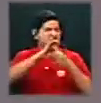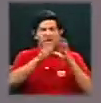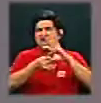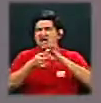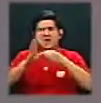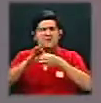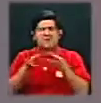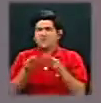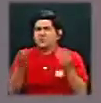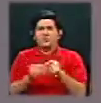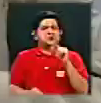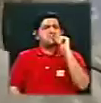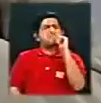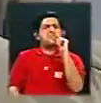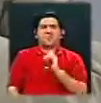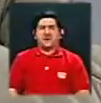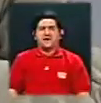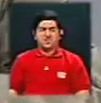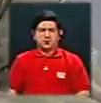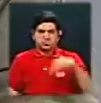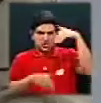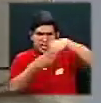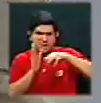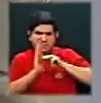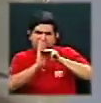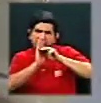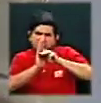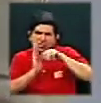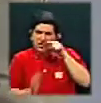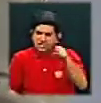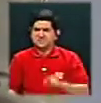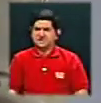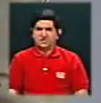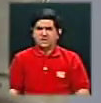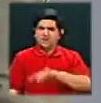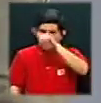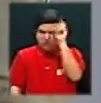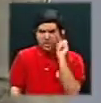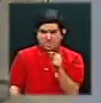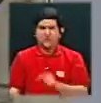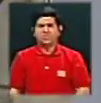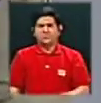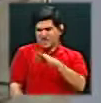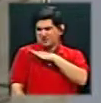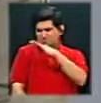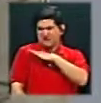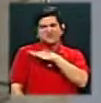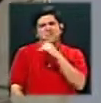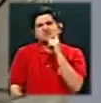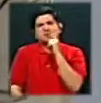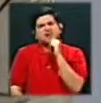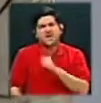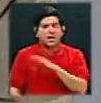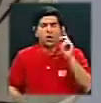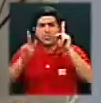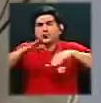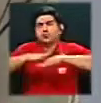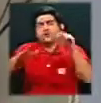productivos mínimos con el resto de la economía. ¿Y quiénes, digamos, dentro de ese modelo, entonces, quiénes se benefician, quienes quedan